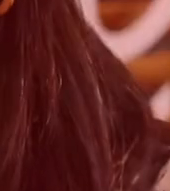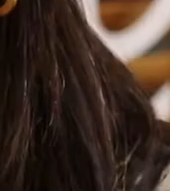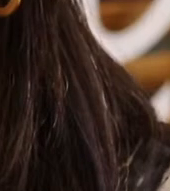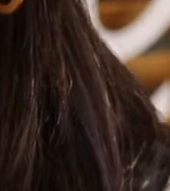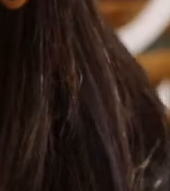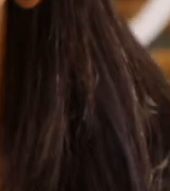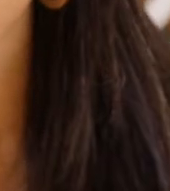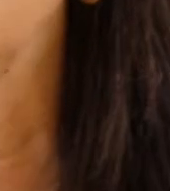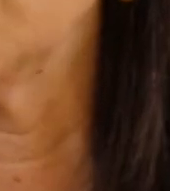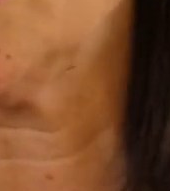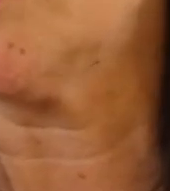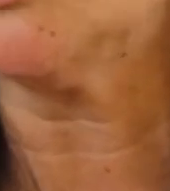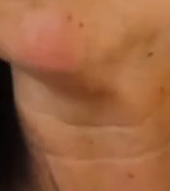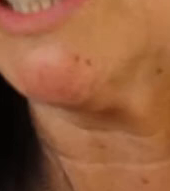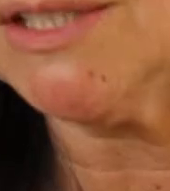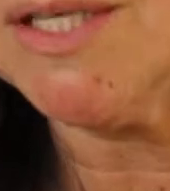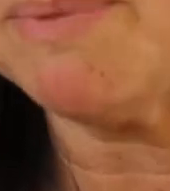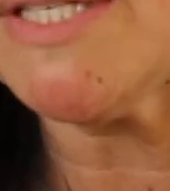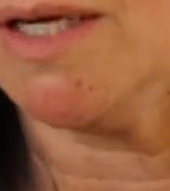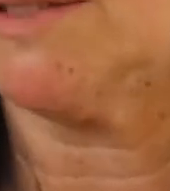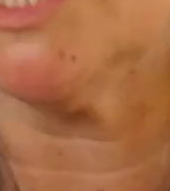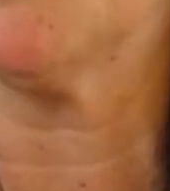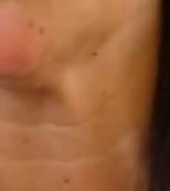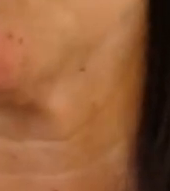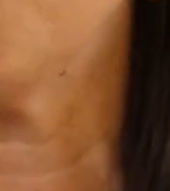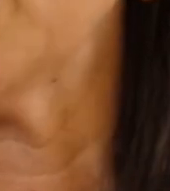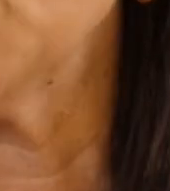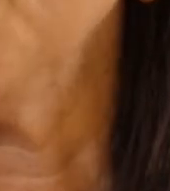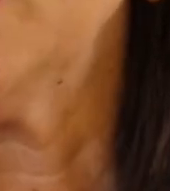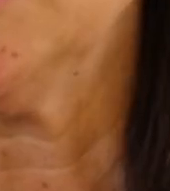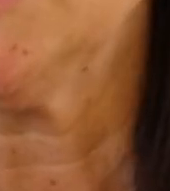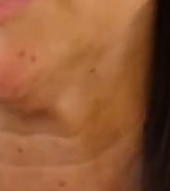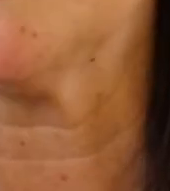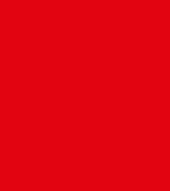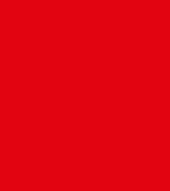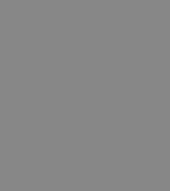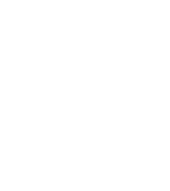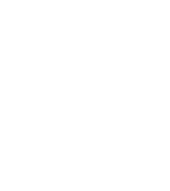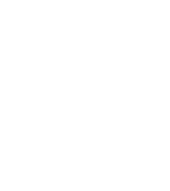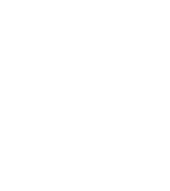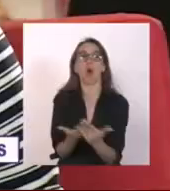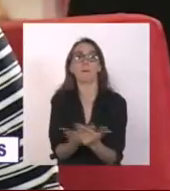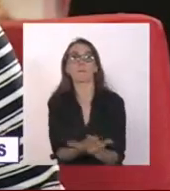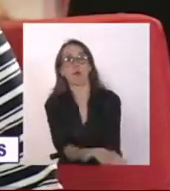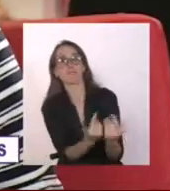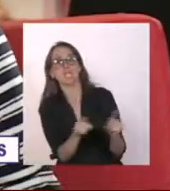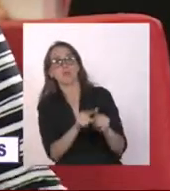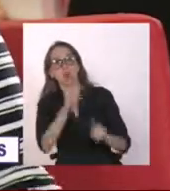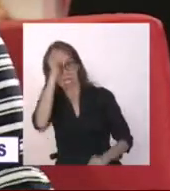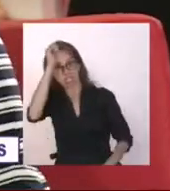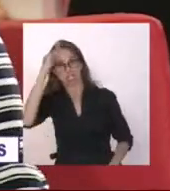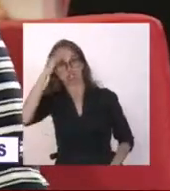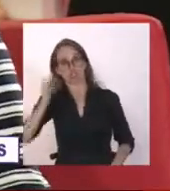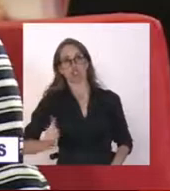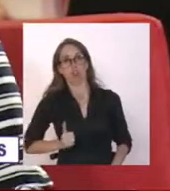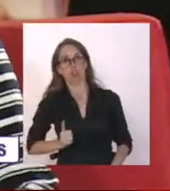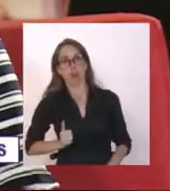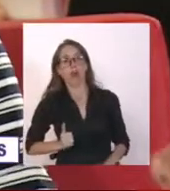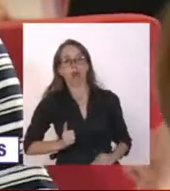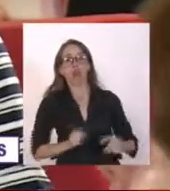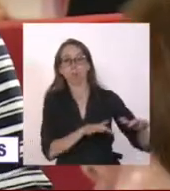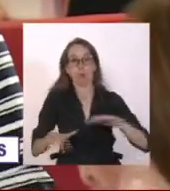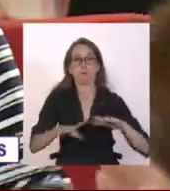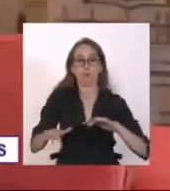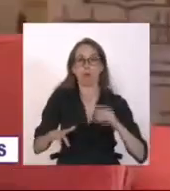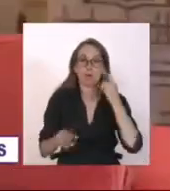bueno primero que todo creo que el diagnóstico bastante transversal es que tenemos que hacer un esfuerzo que es tremendamente importante el tema legal las leyes que van en el